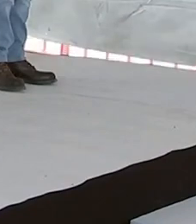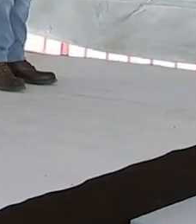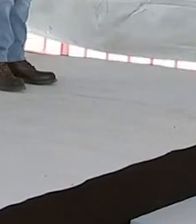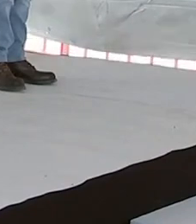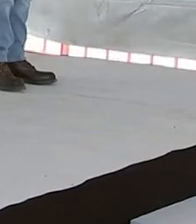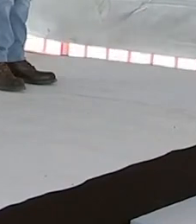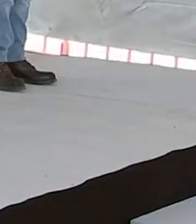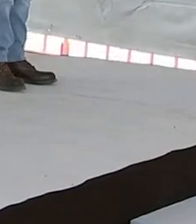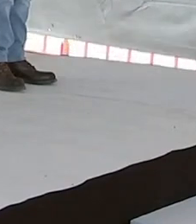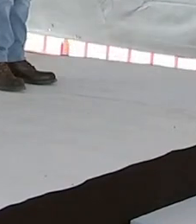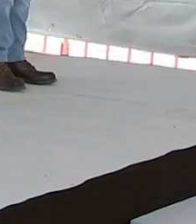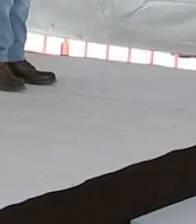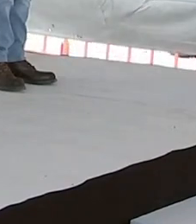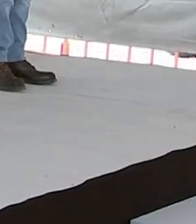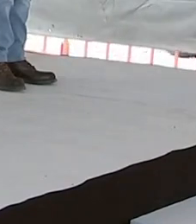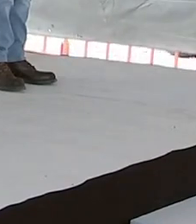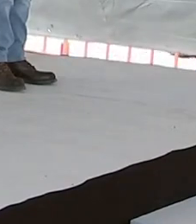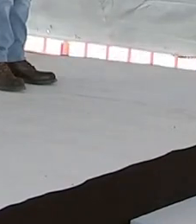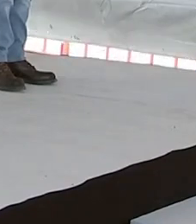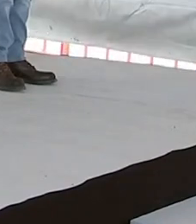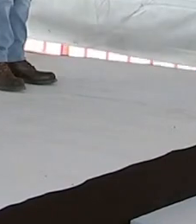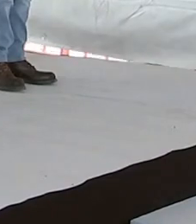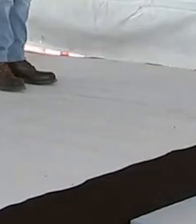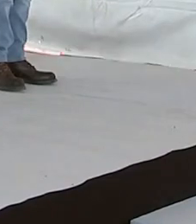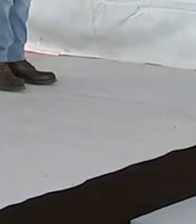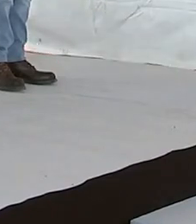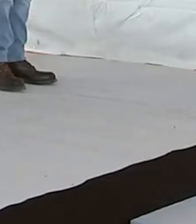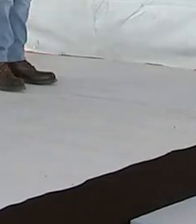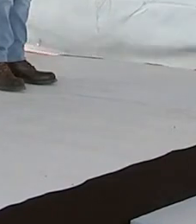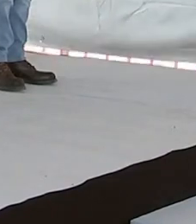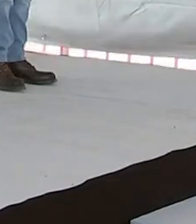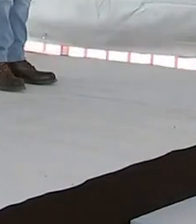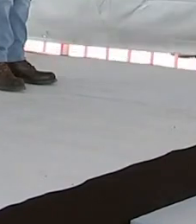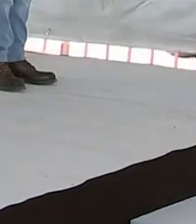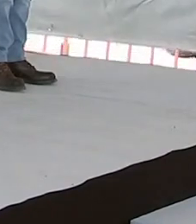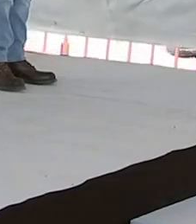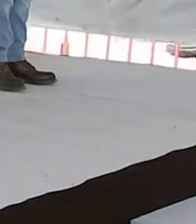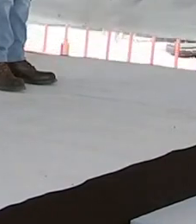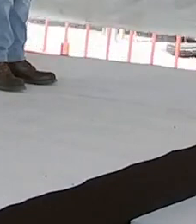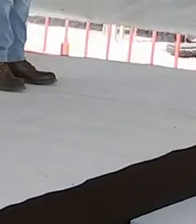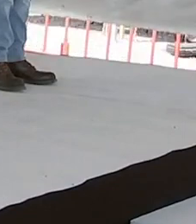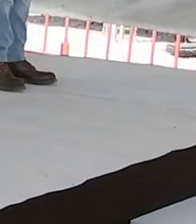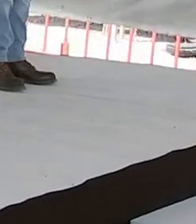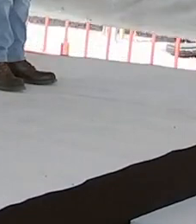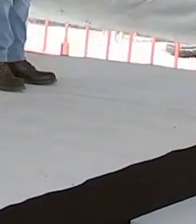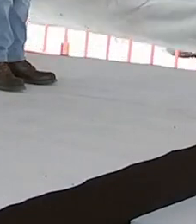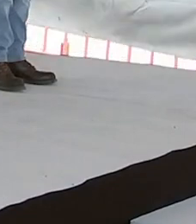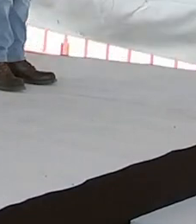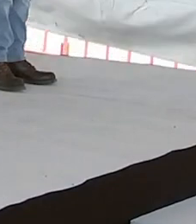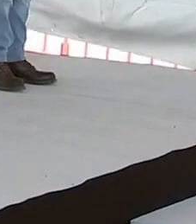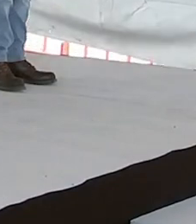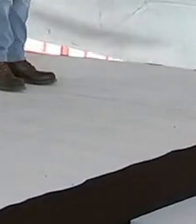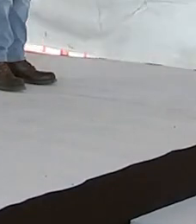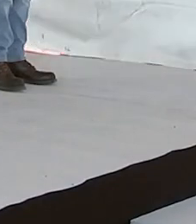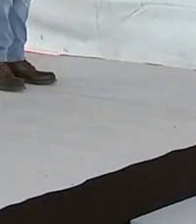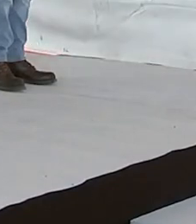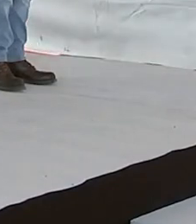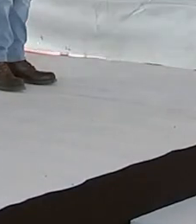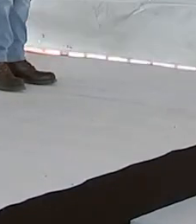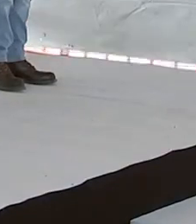De esta manera, concluye este evento. Se despide de ustedes el presidente de los Estados